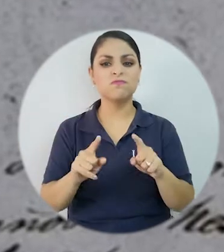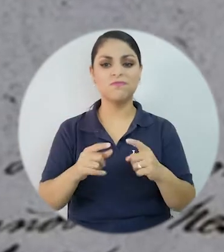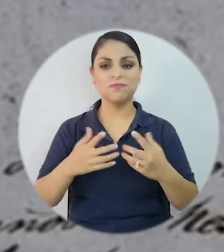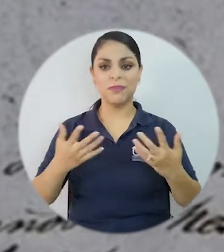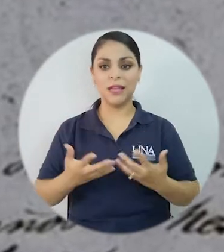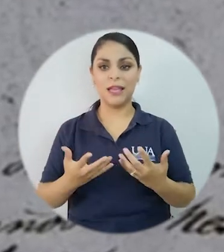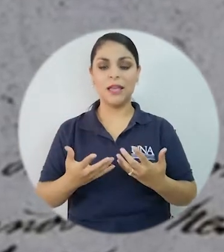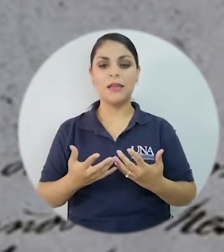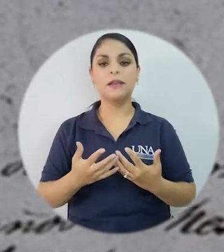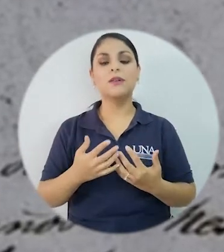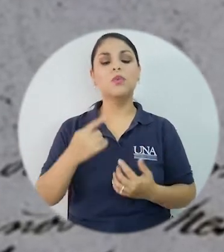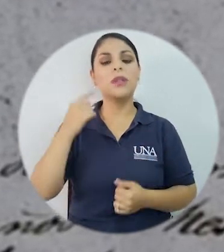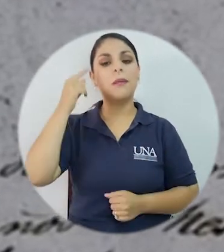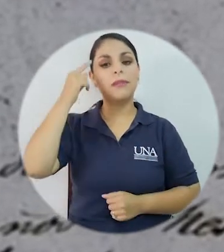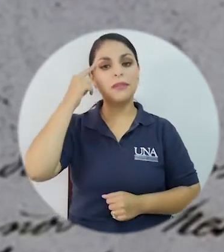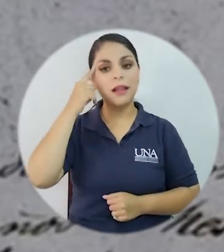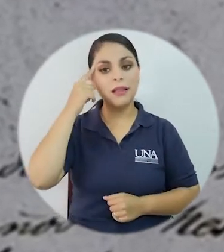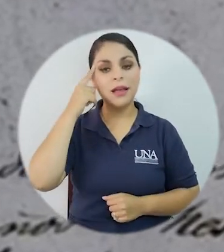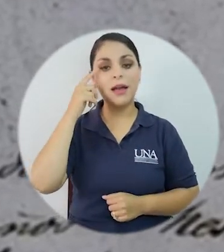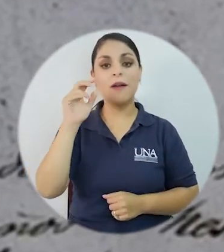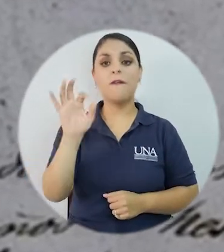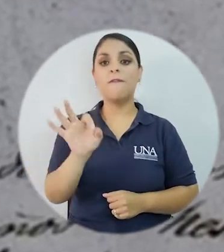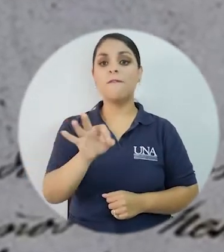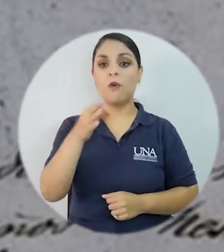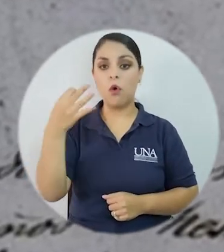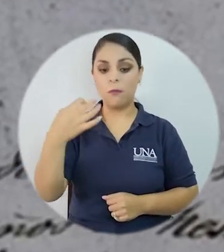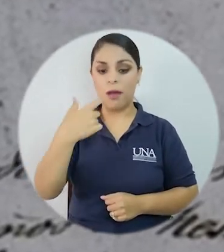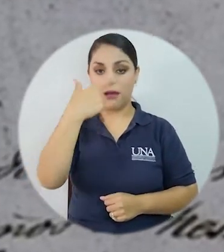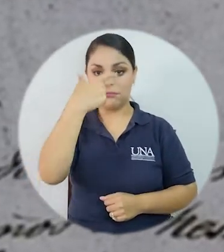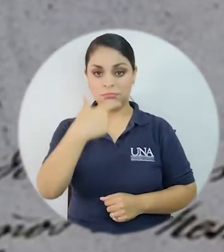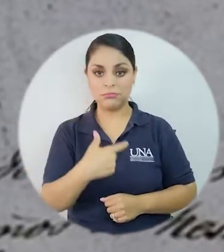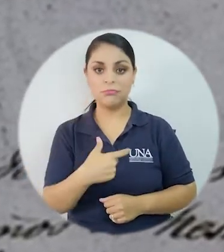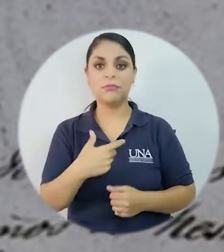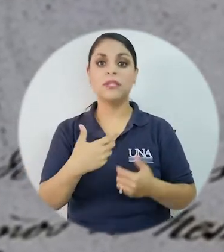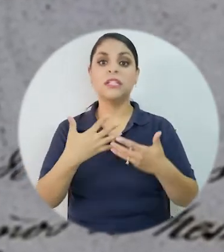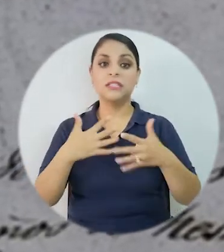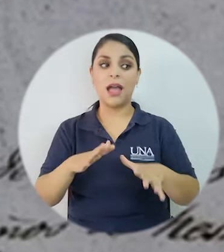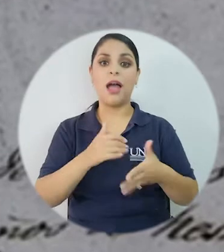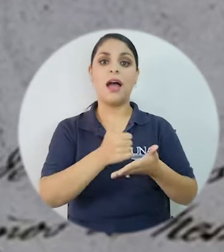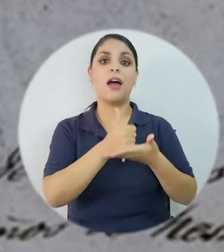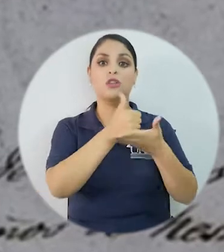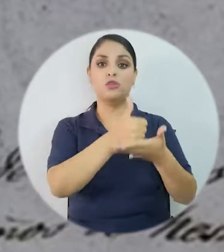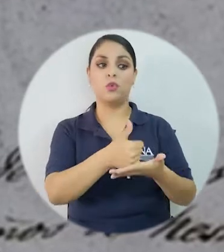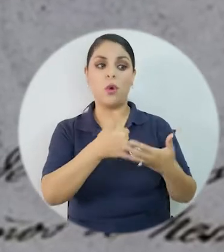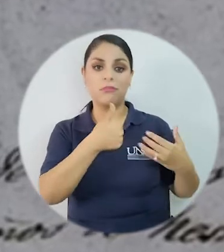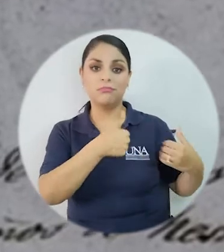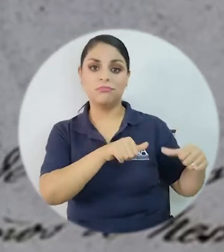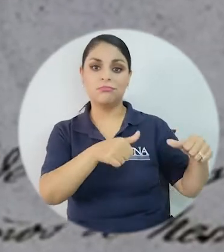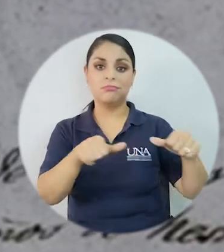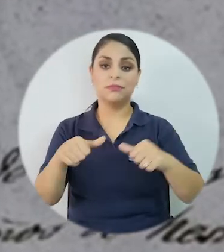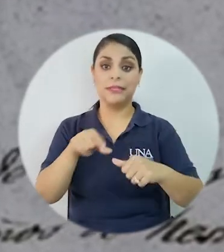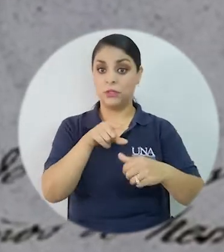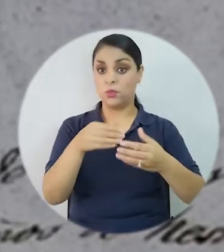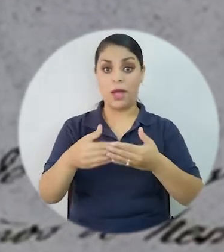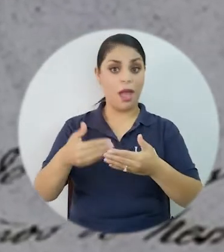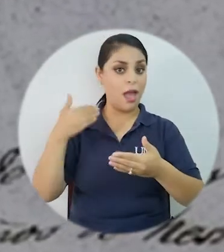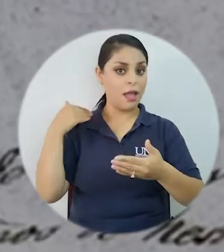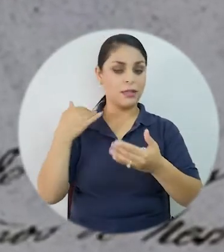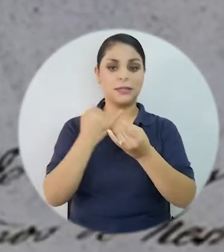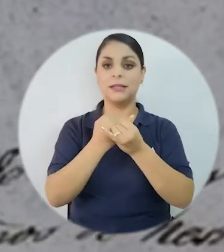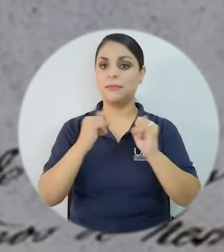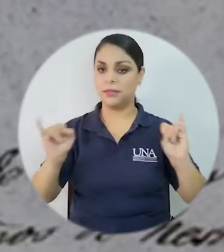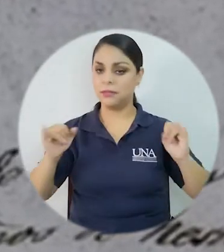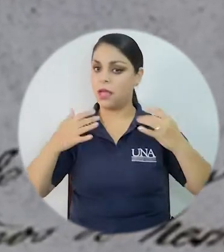una forma de ser, una mentalidad que nos ayudó a ponernos de acuerdo antes de la independencia. Eso ya